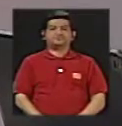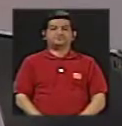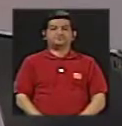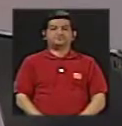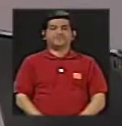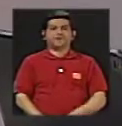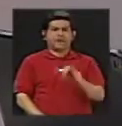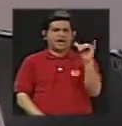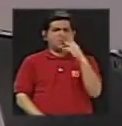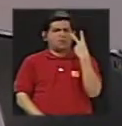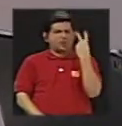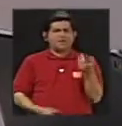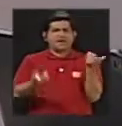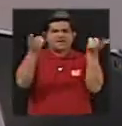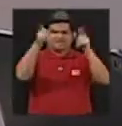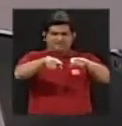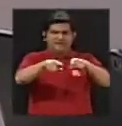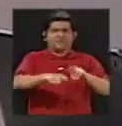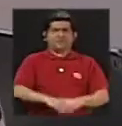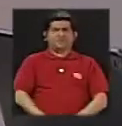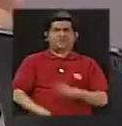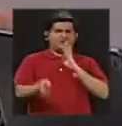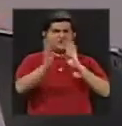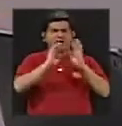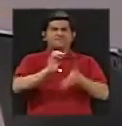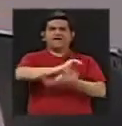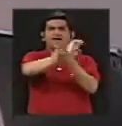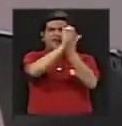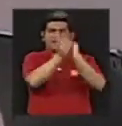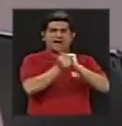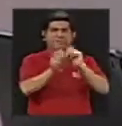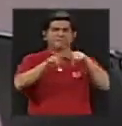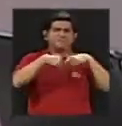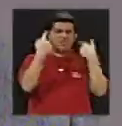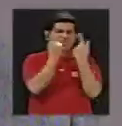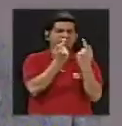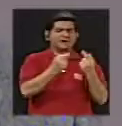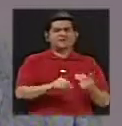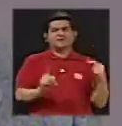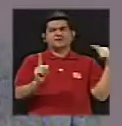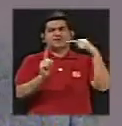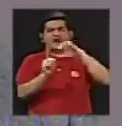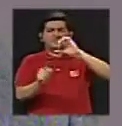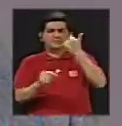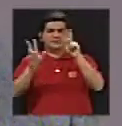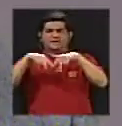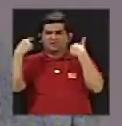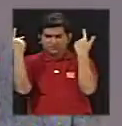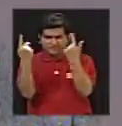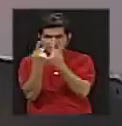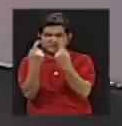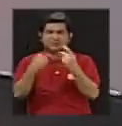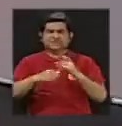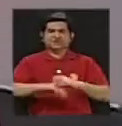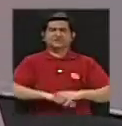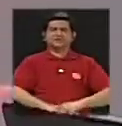Y también vemos fenómenos como el que hablábamos de cambio de un partido a otro, ¿verdad?